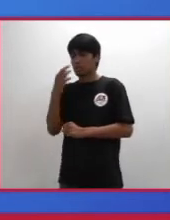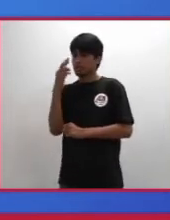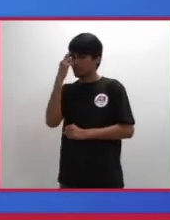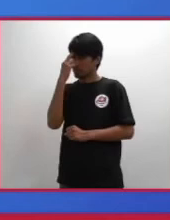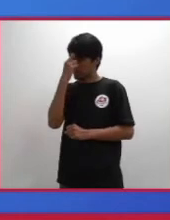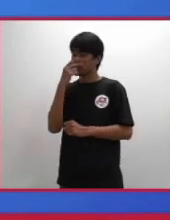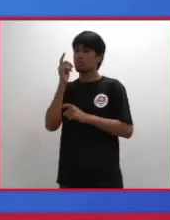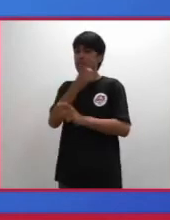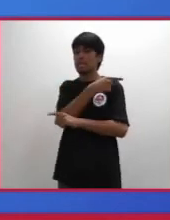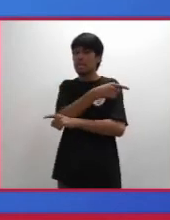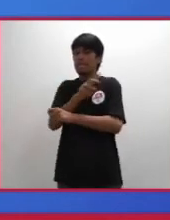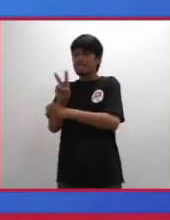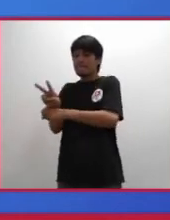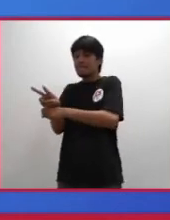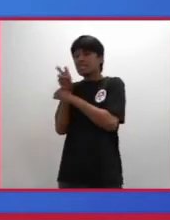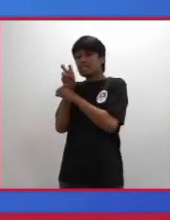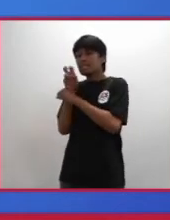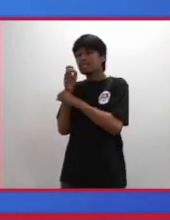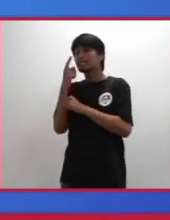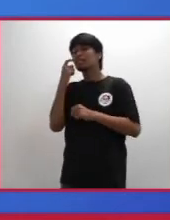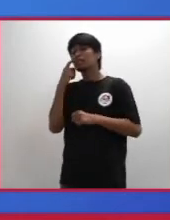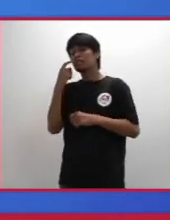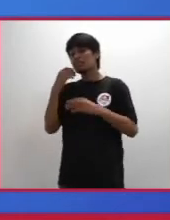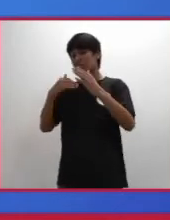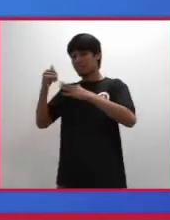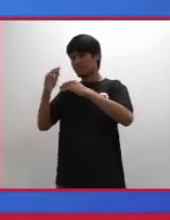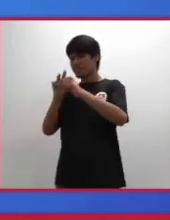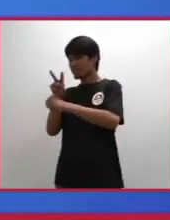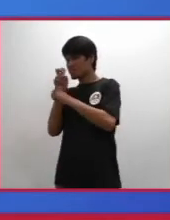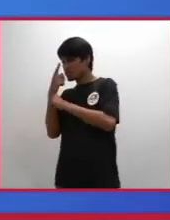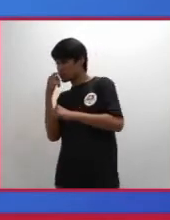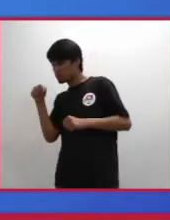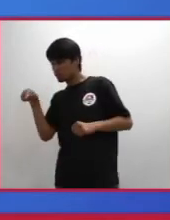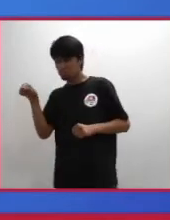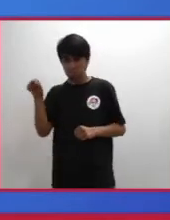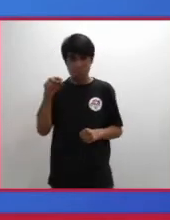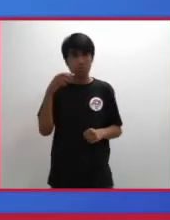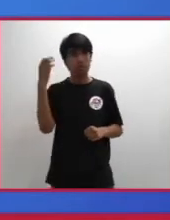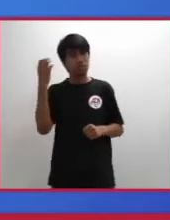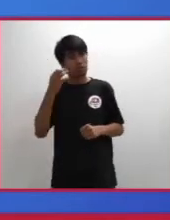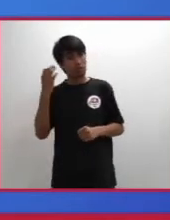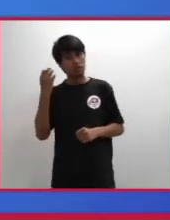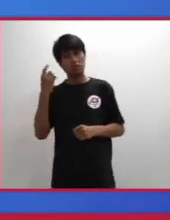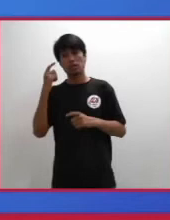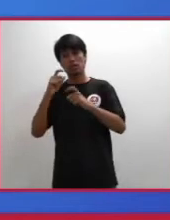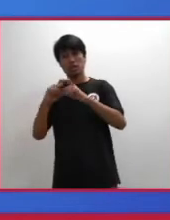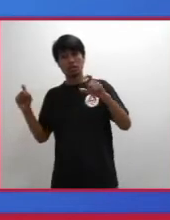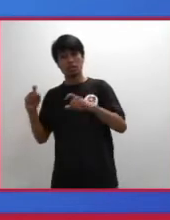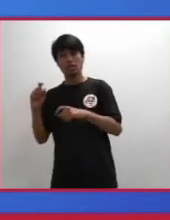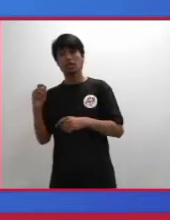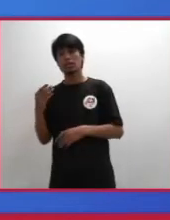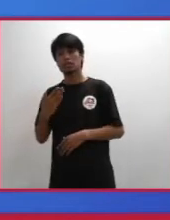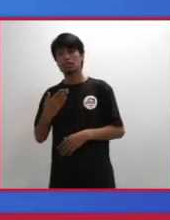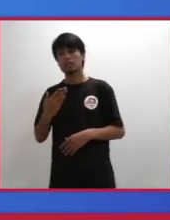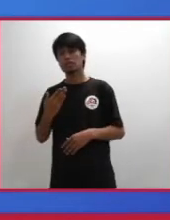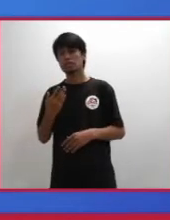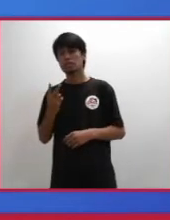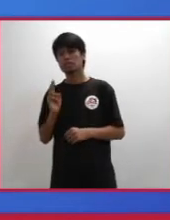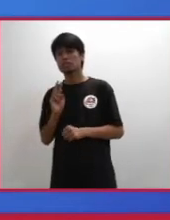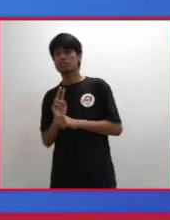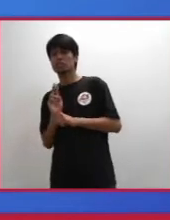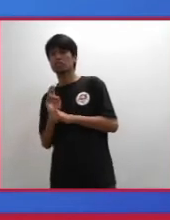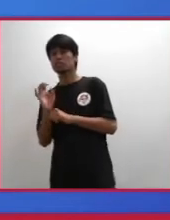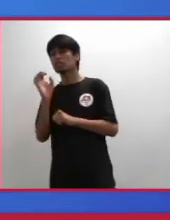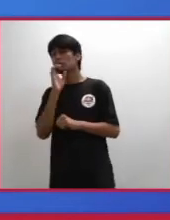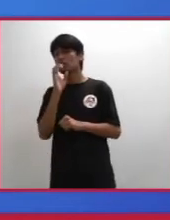fiscalizador de obra tiene personal exclusivo para el tema de seguridad en obra, tiene un